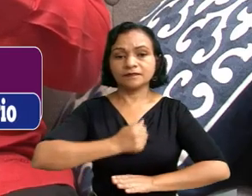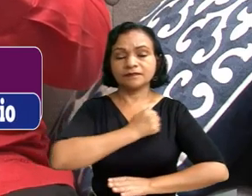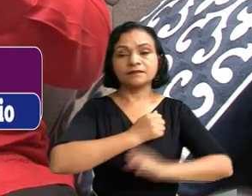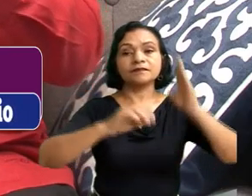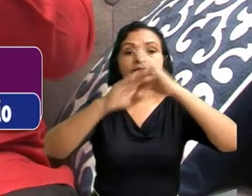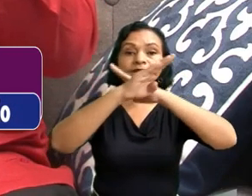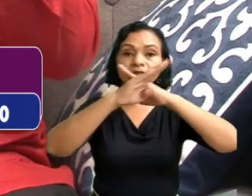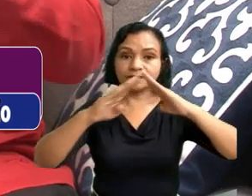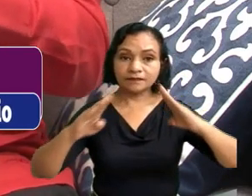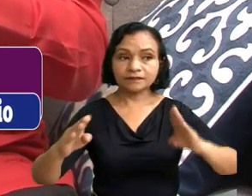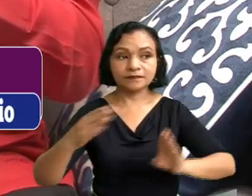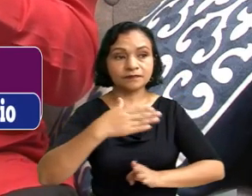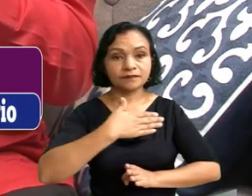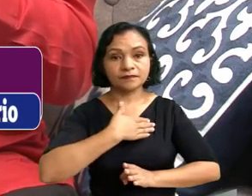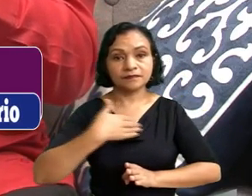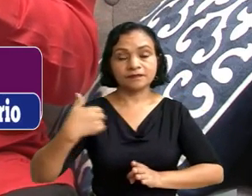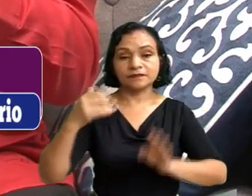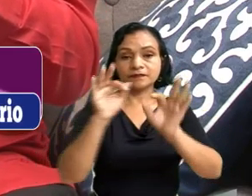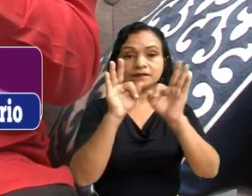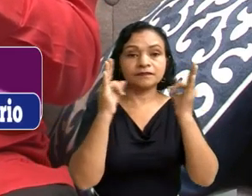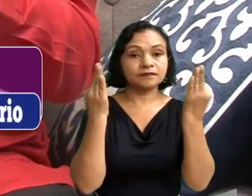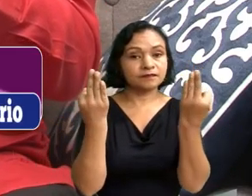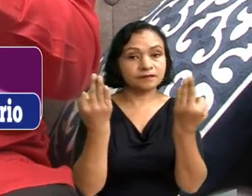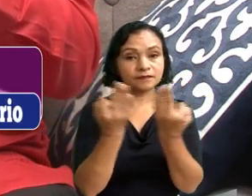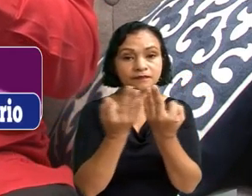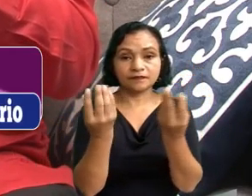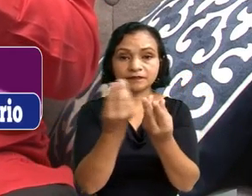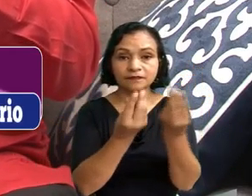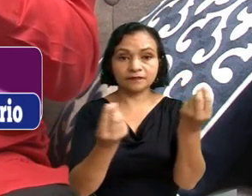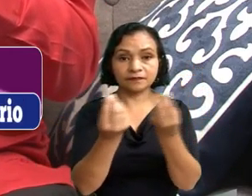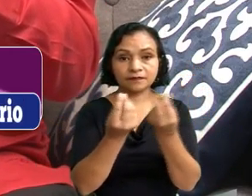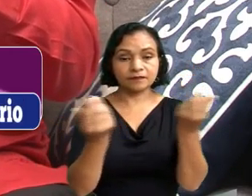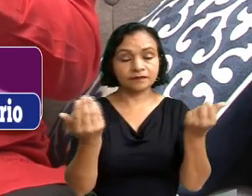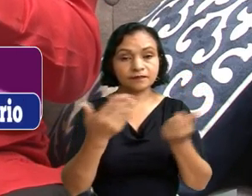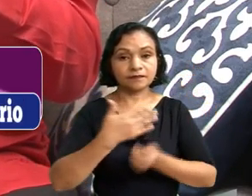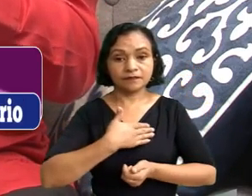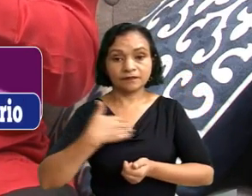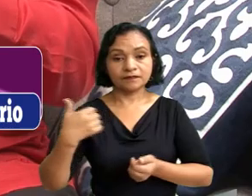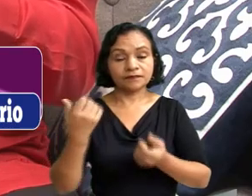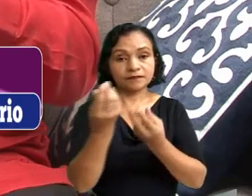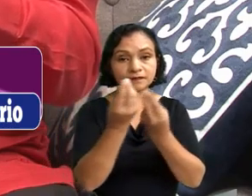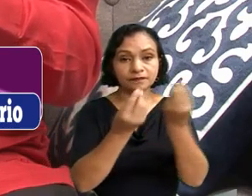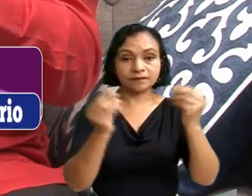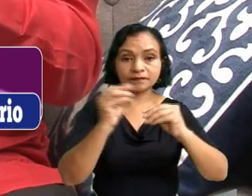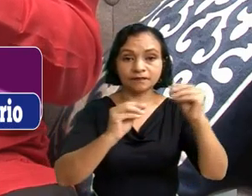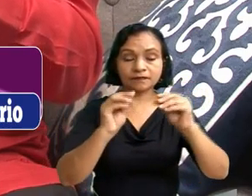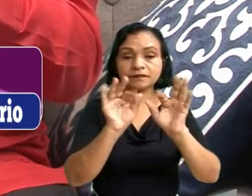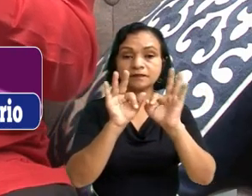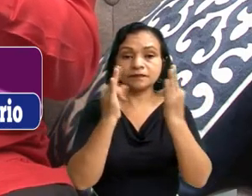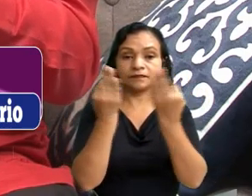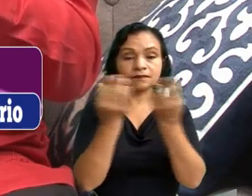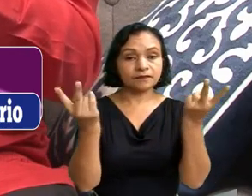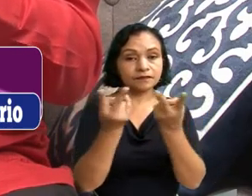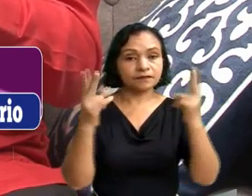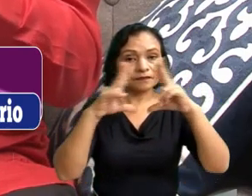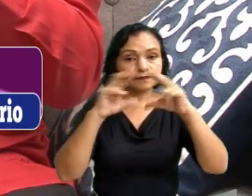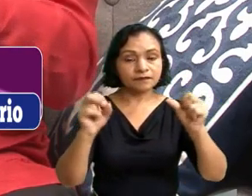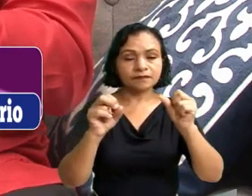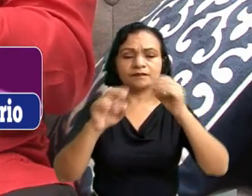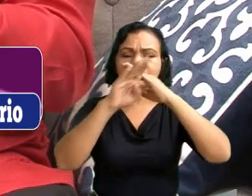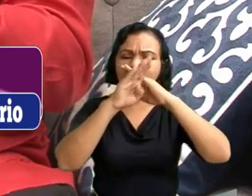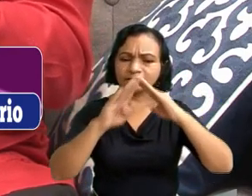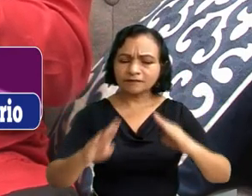del mejoramiento de la familia económica del mejoramiento económico de las familias nicaragüenses porque solo con paz